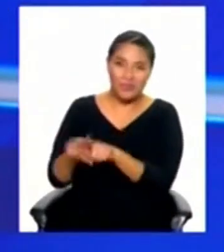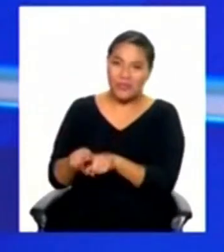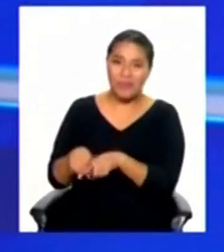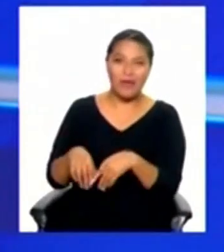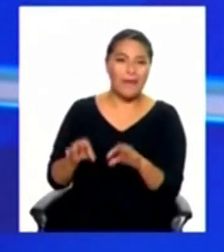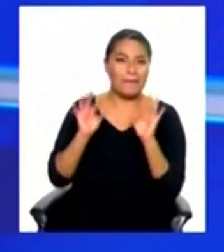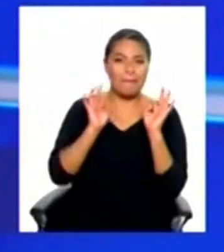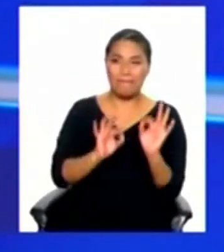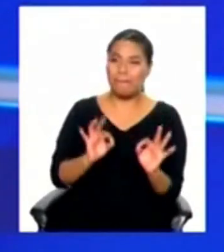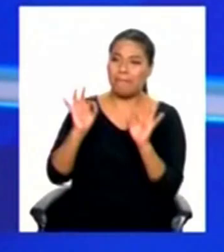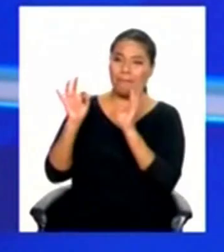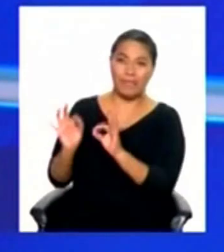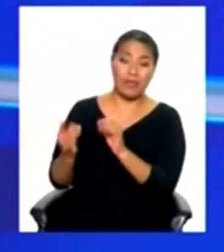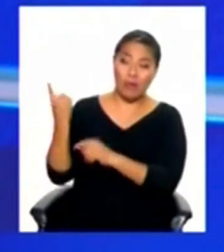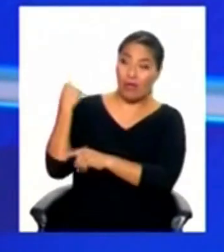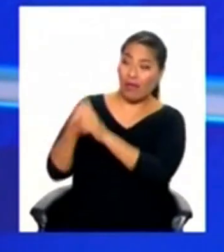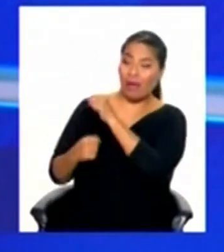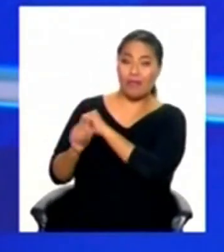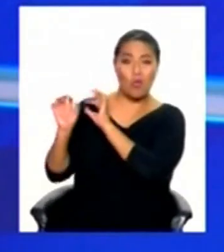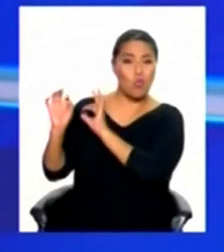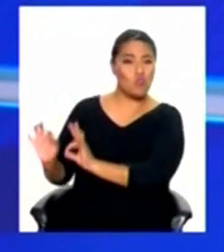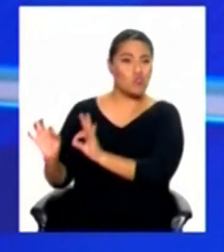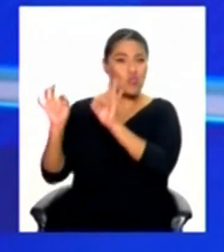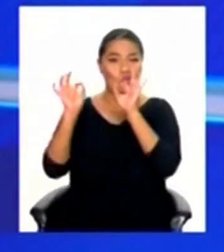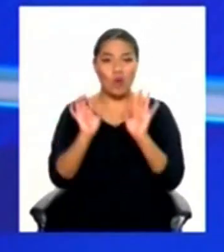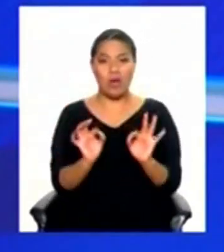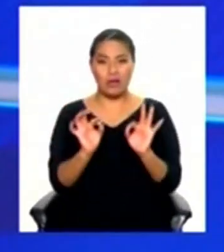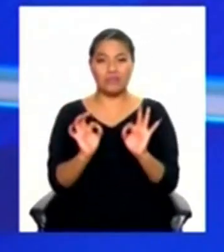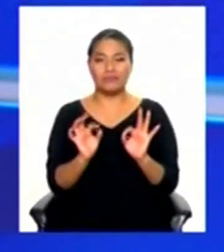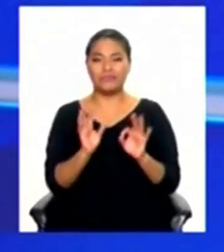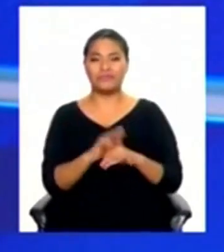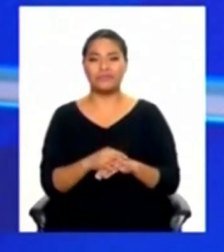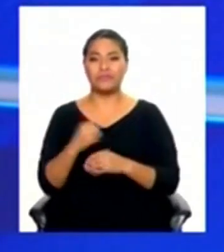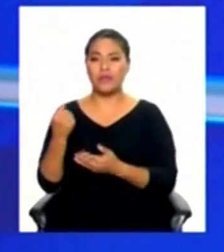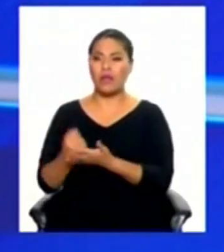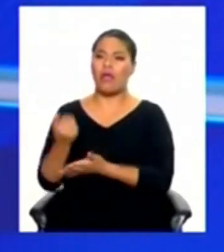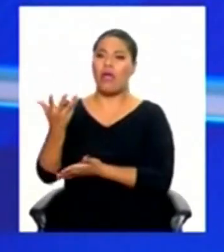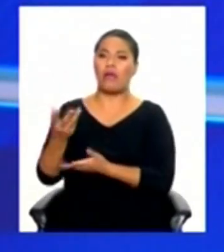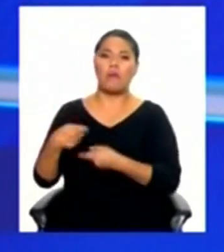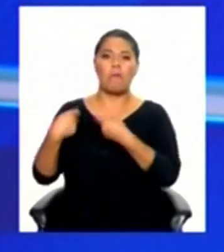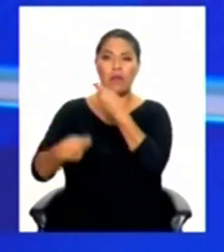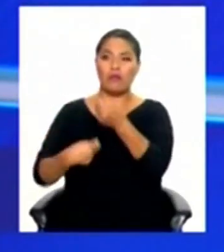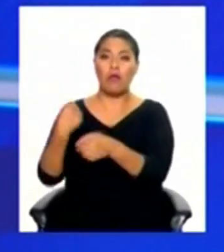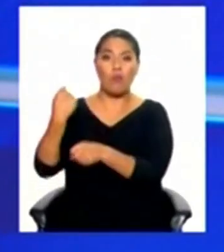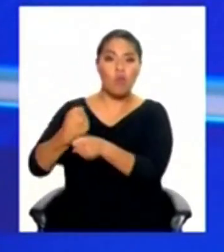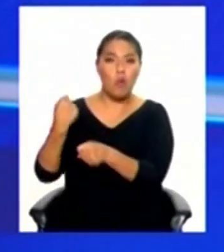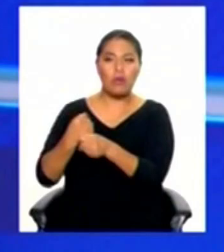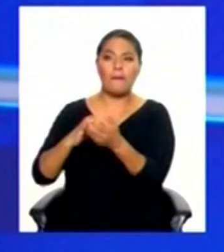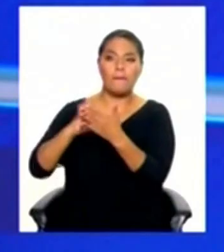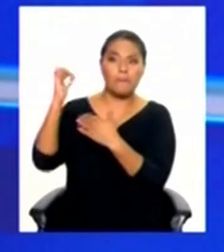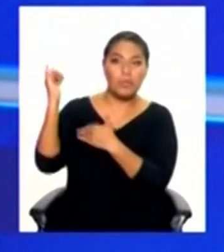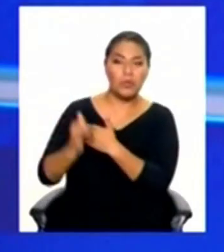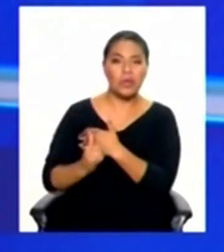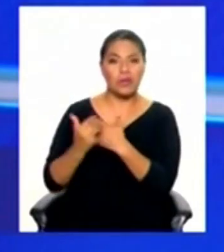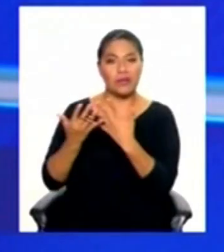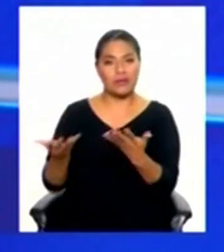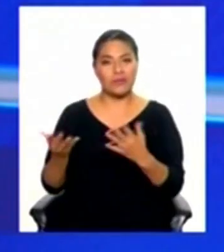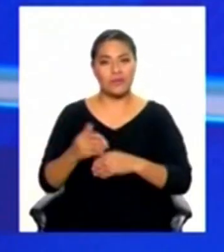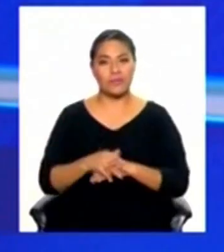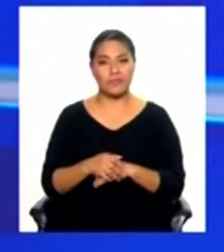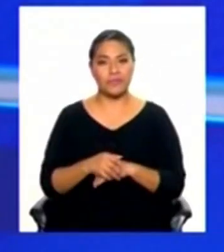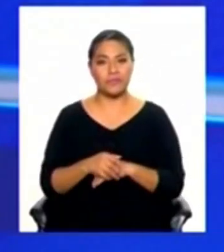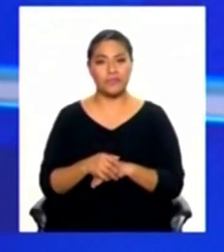gobierno regionales y locales esto este gasto ha bajado esto por qué lo digo porque tú has hablado de pobreza y cuando